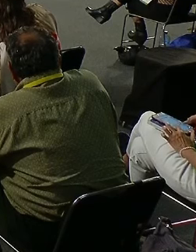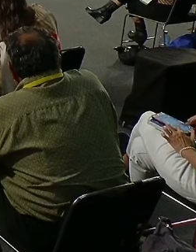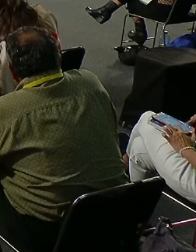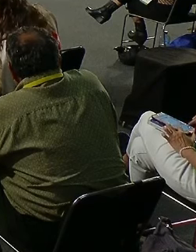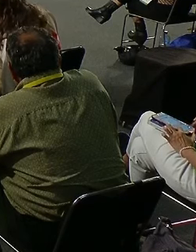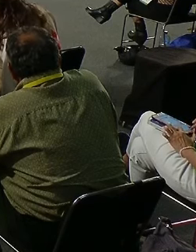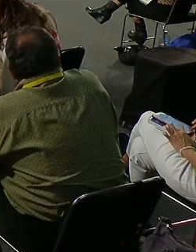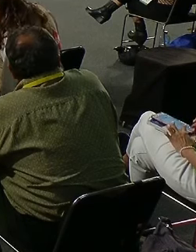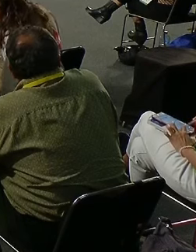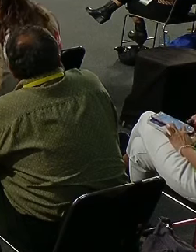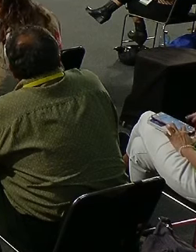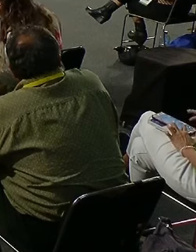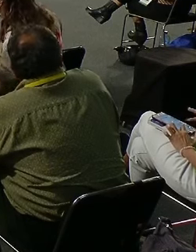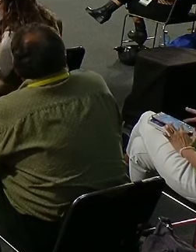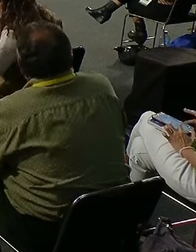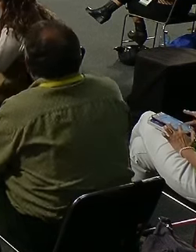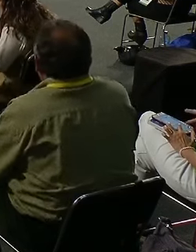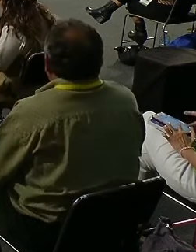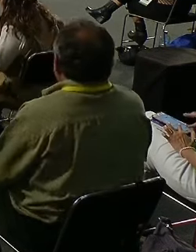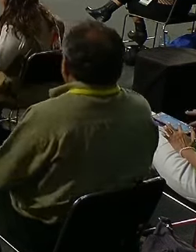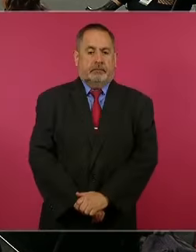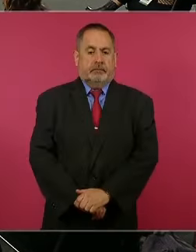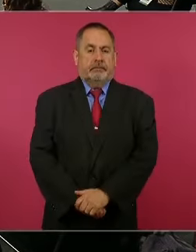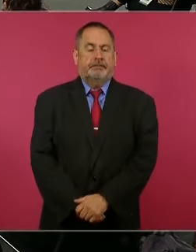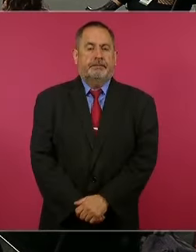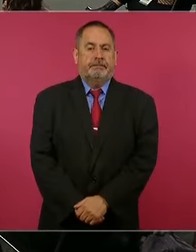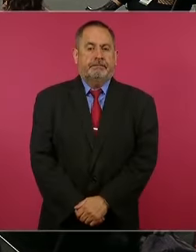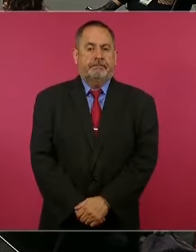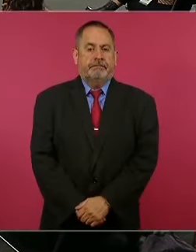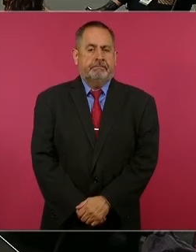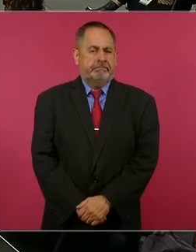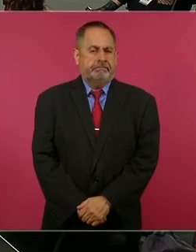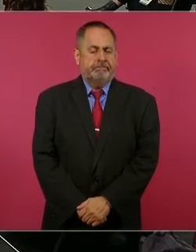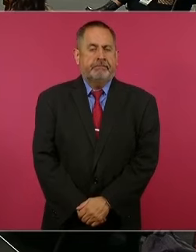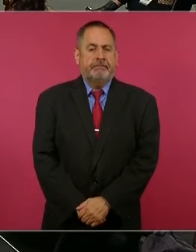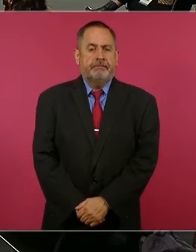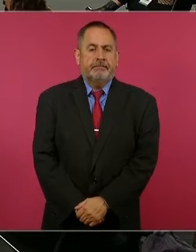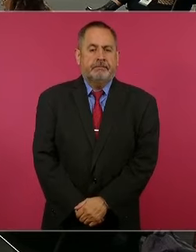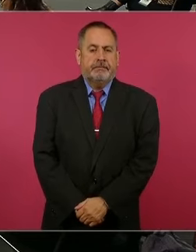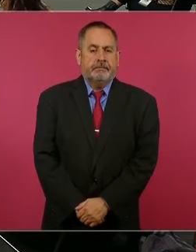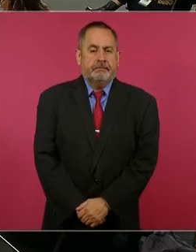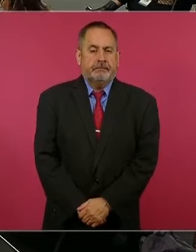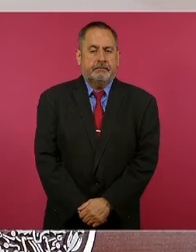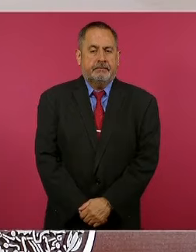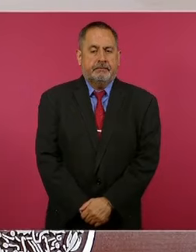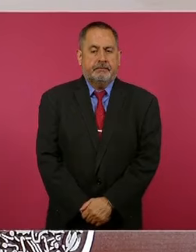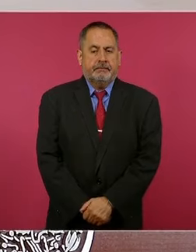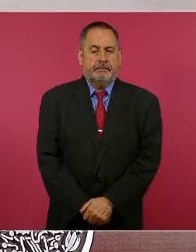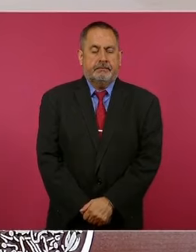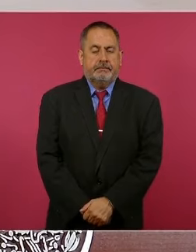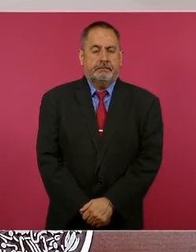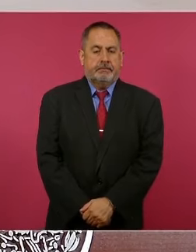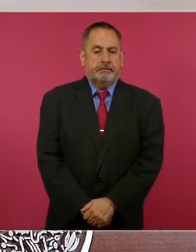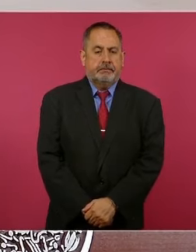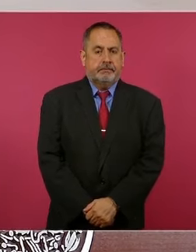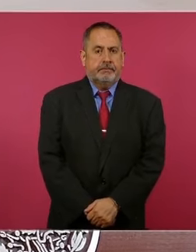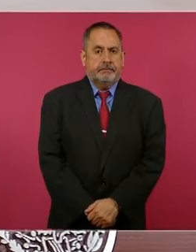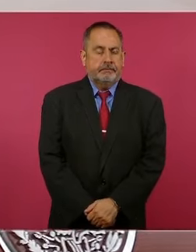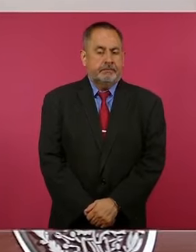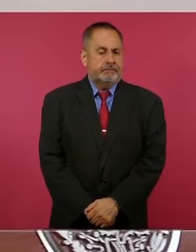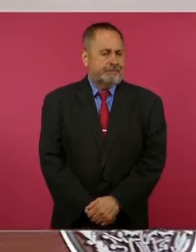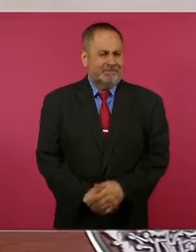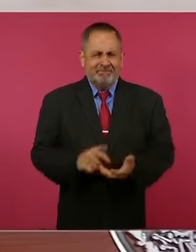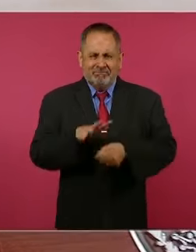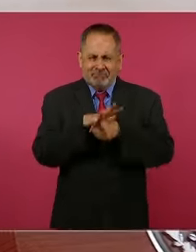no hay que sacarle la vuelta a la